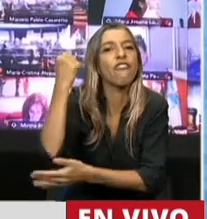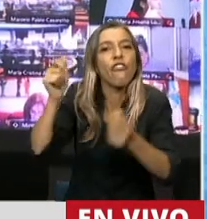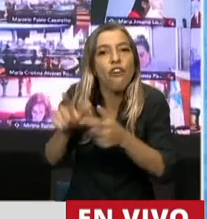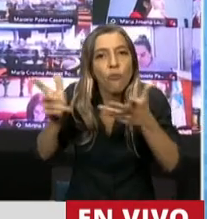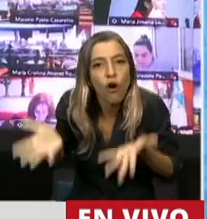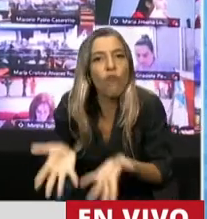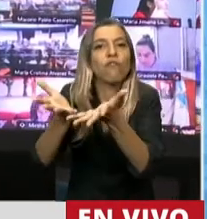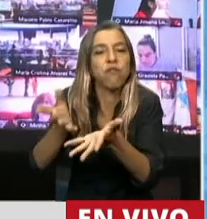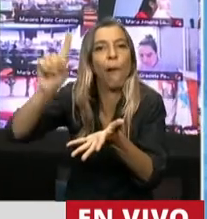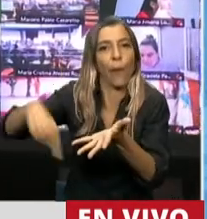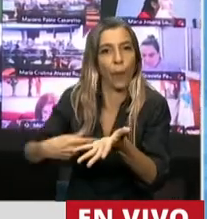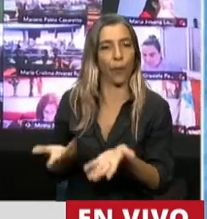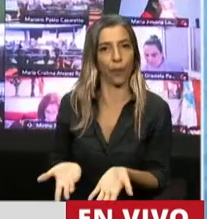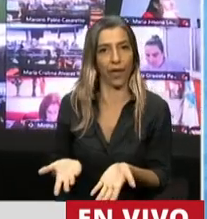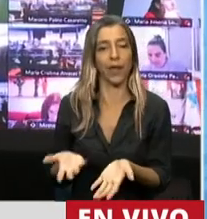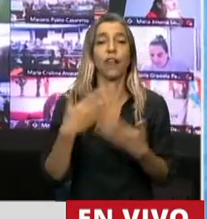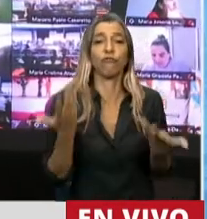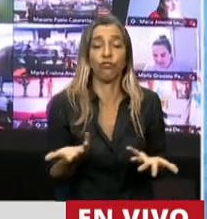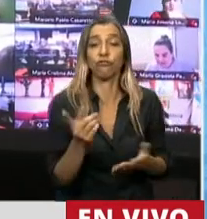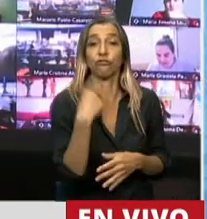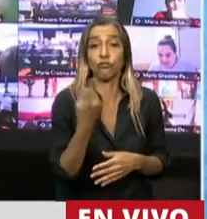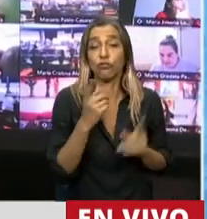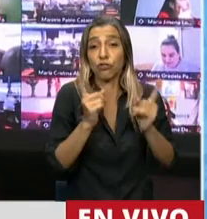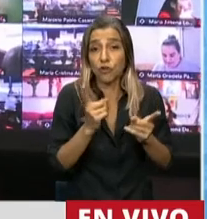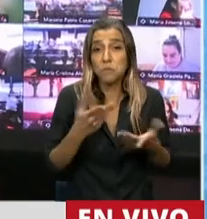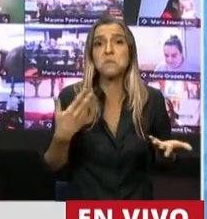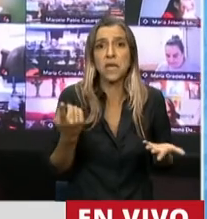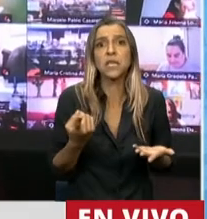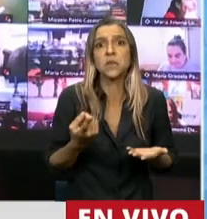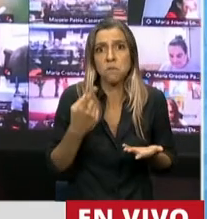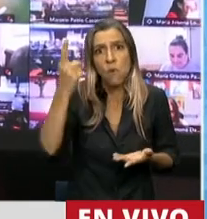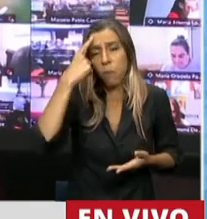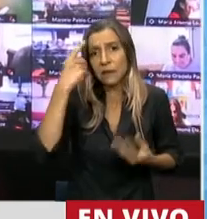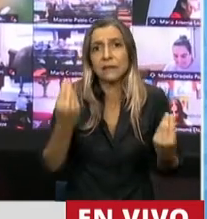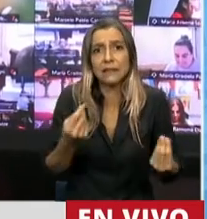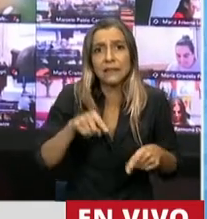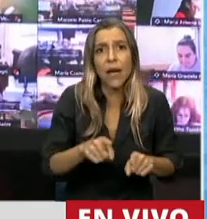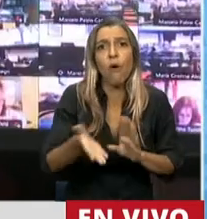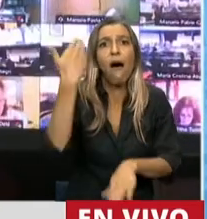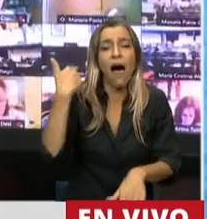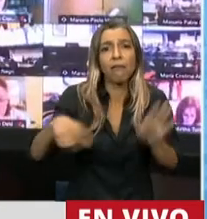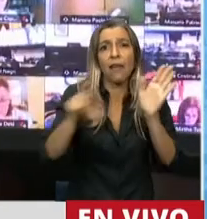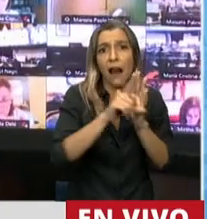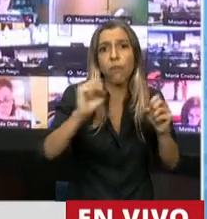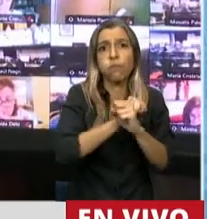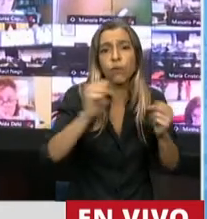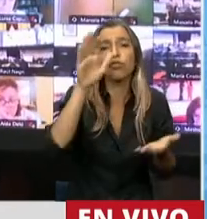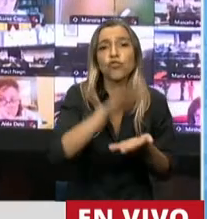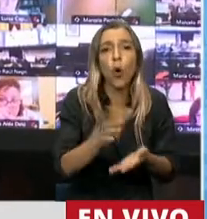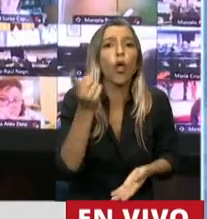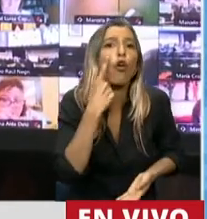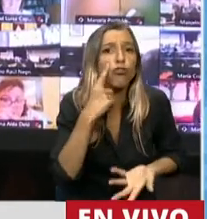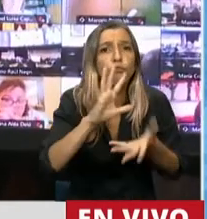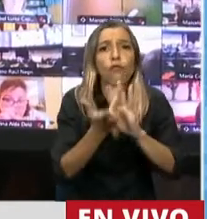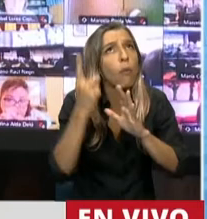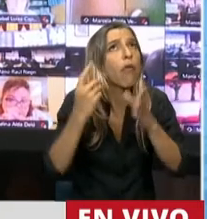impedimos beneficios a la economía del conocimiento, que es la que más fácil se puede descentralizar? ¿De qué sirve votar capitales alternas si